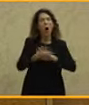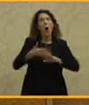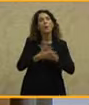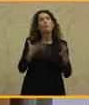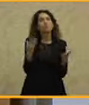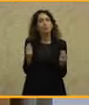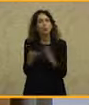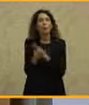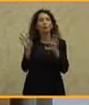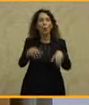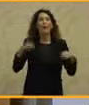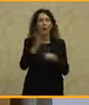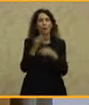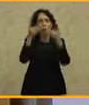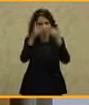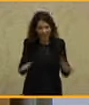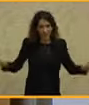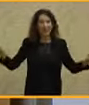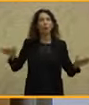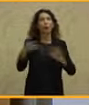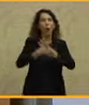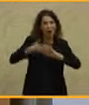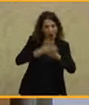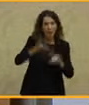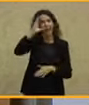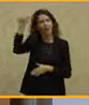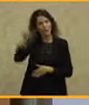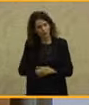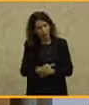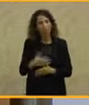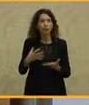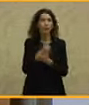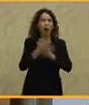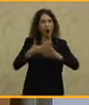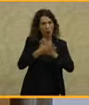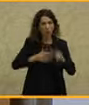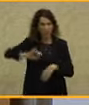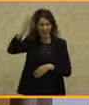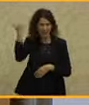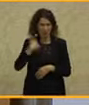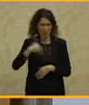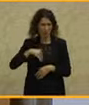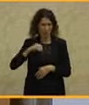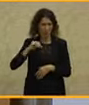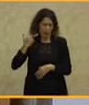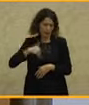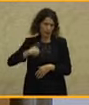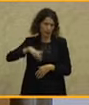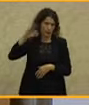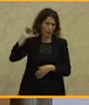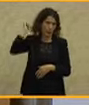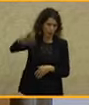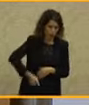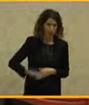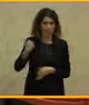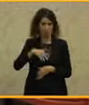mucho de Parlamento abierto y de escuchar y de todo eso. Bueno, esto está inventado ya hace muchos